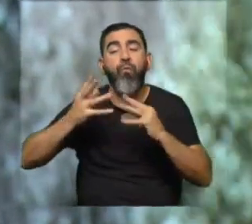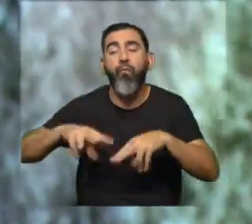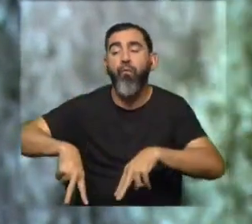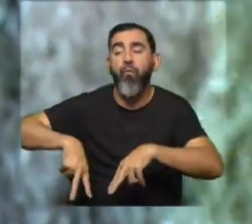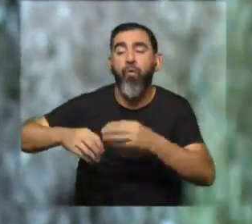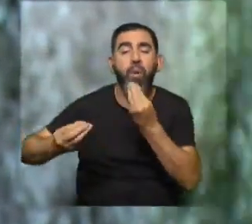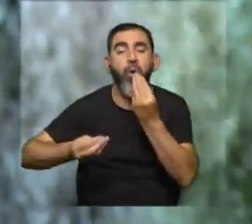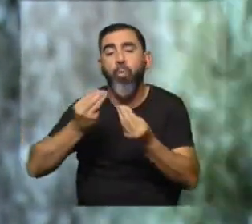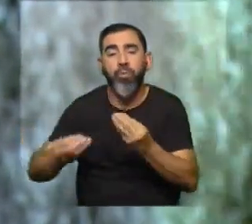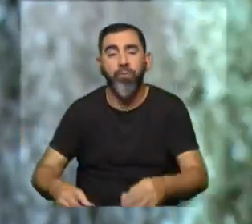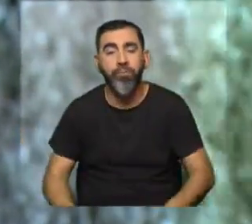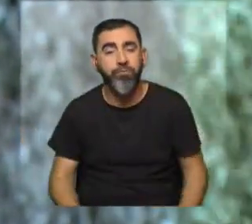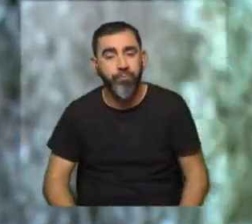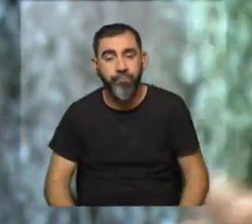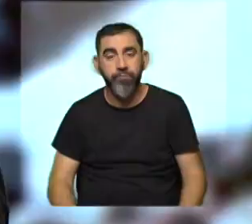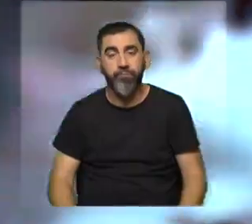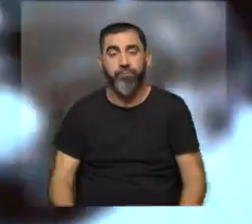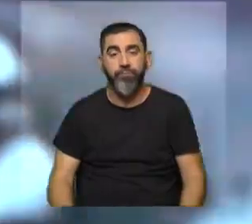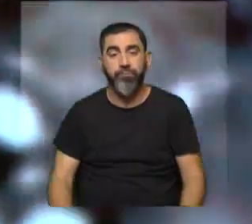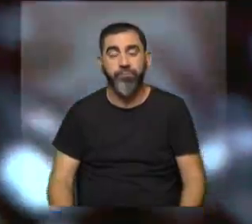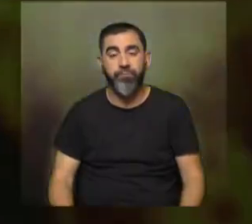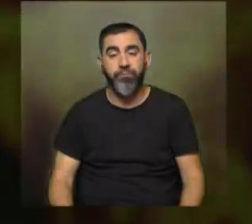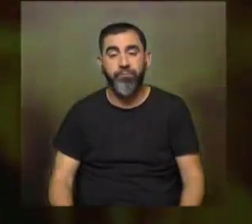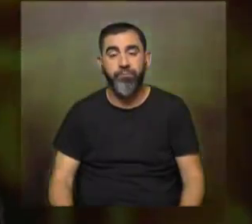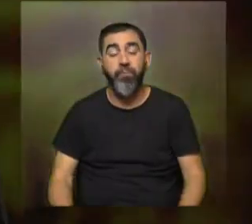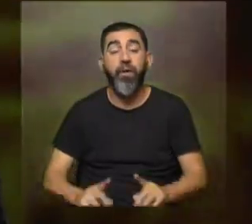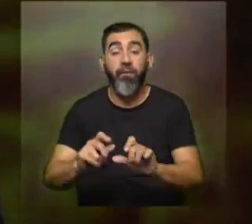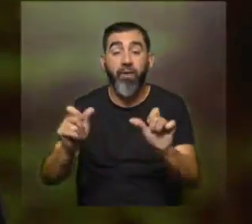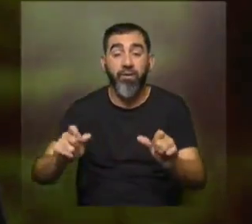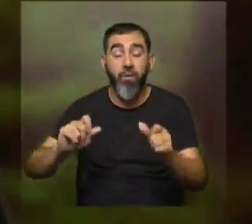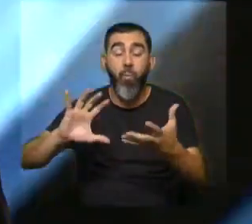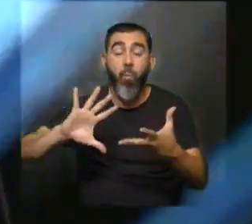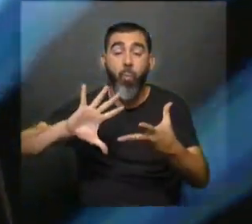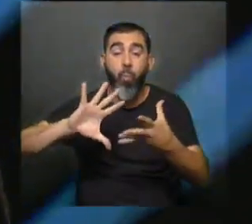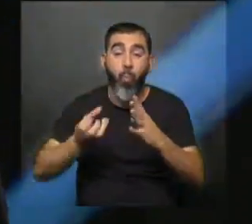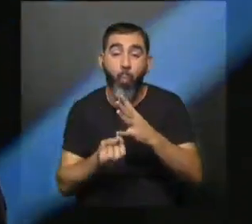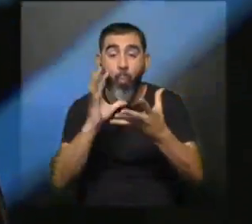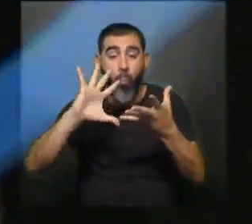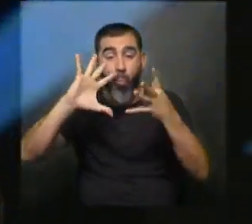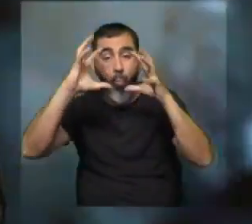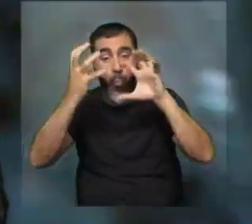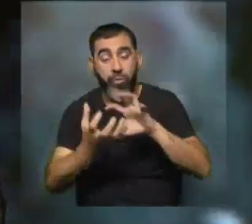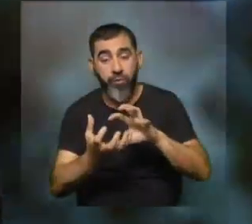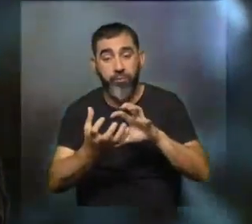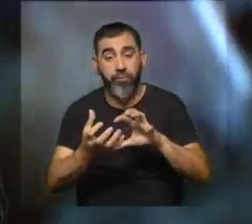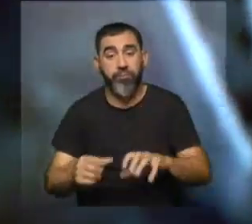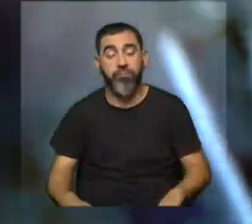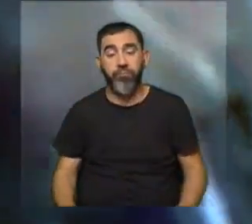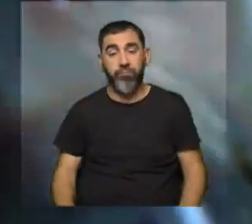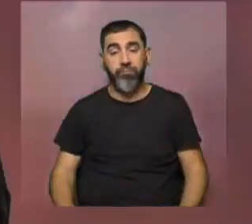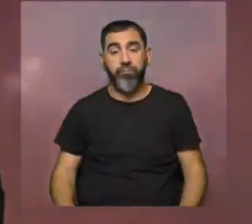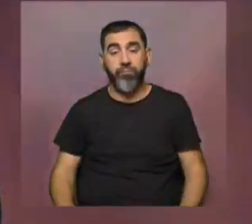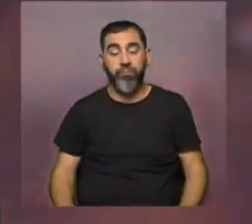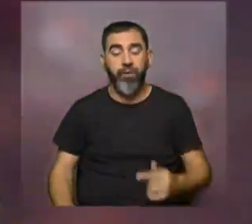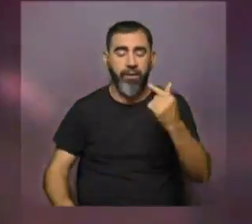o qué parámetros lo pueden indicar? Esencialmente lo que tenés que hacer es tener un modelo climático ¿sí? Un modelo climático que involucra una